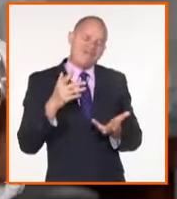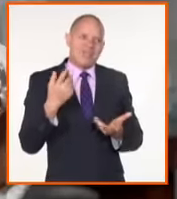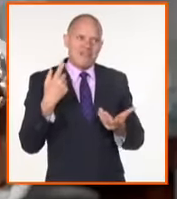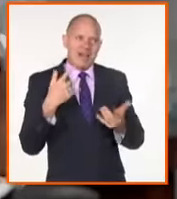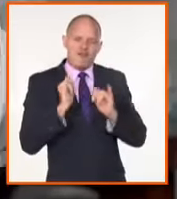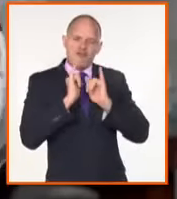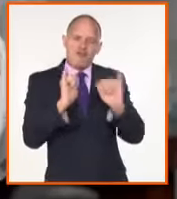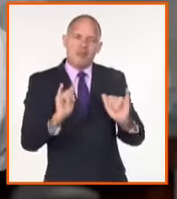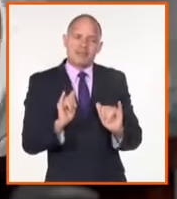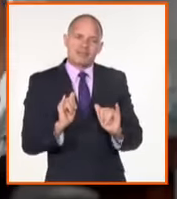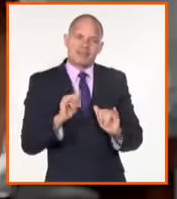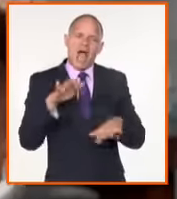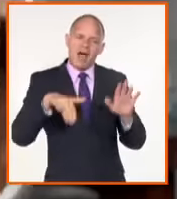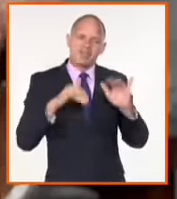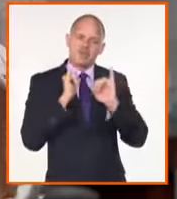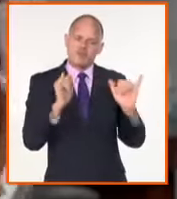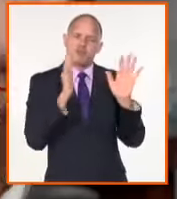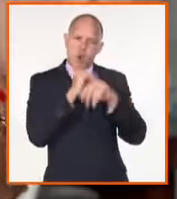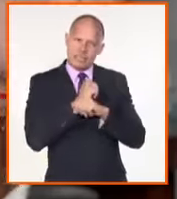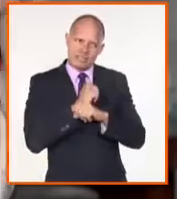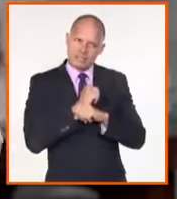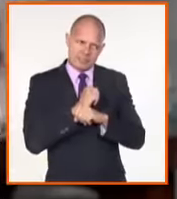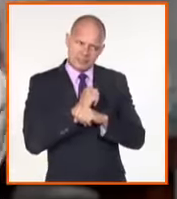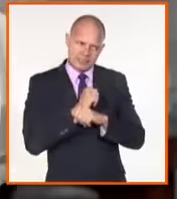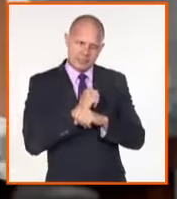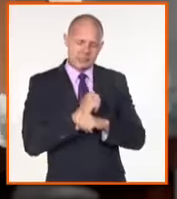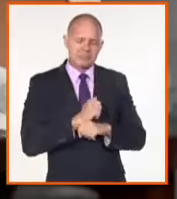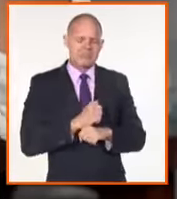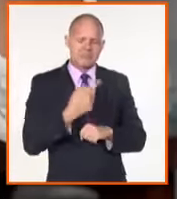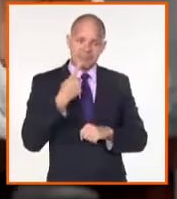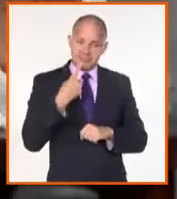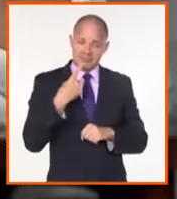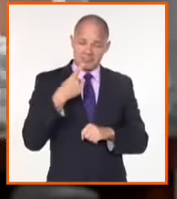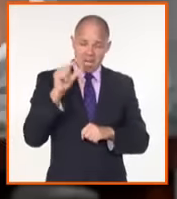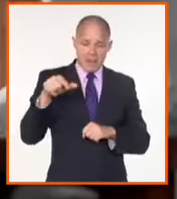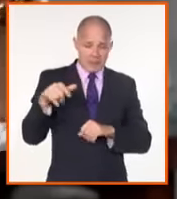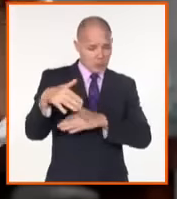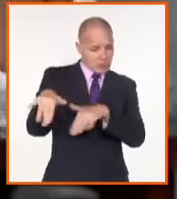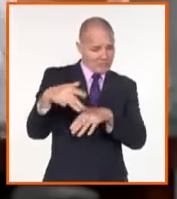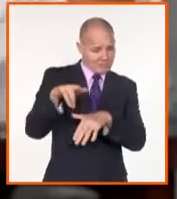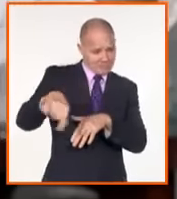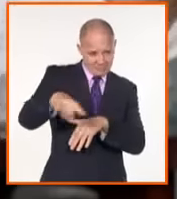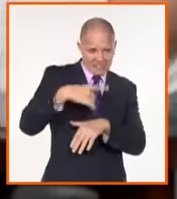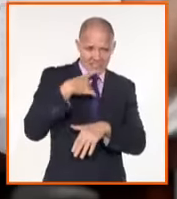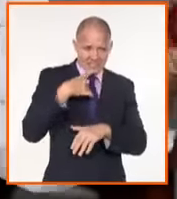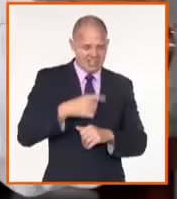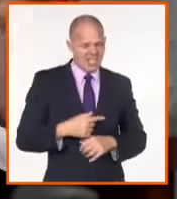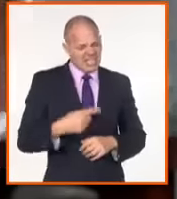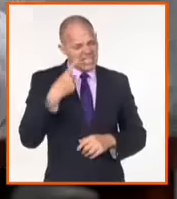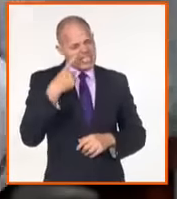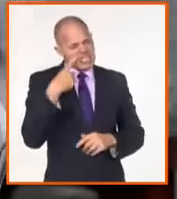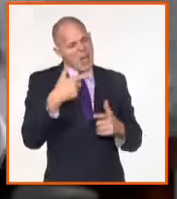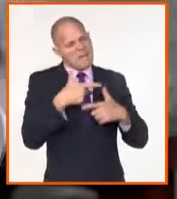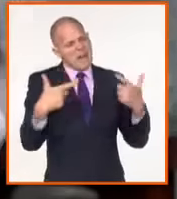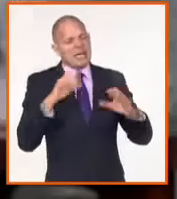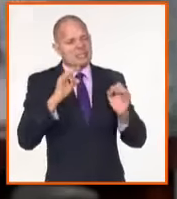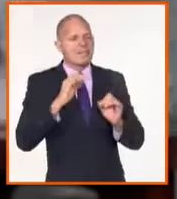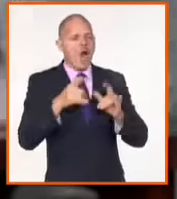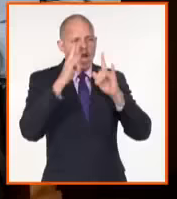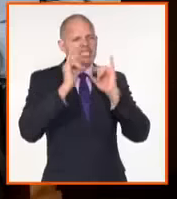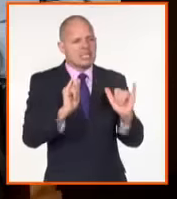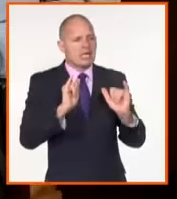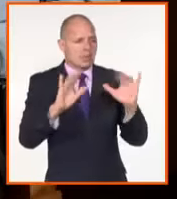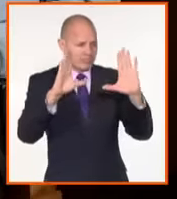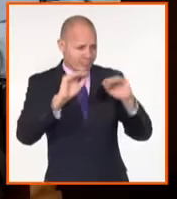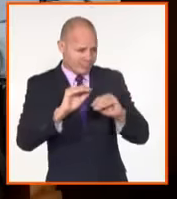pero hablan, uno, del reunionismo se habla, que hay demasiada reunión en el noticiero o en nuestros medios, etcétera, y